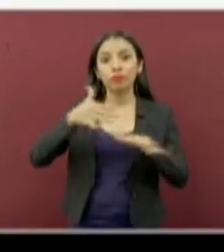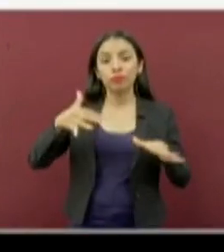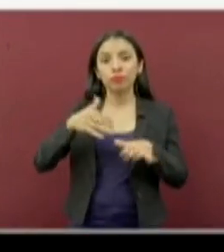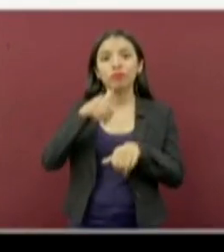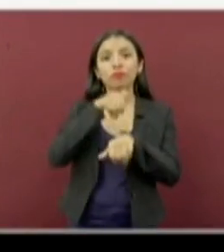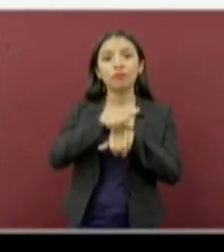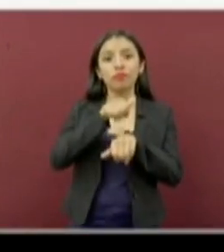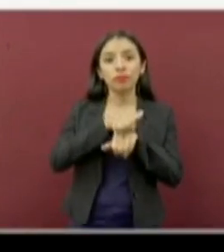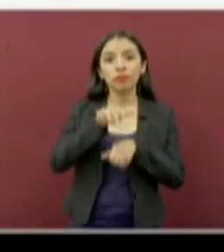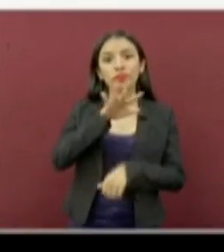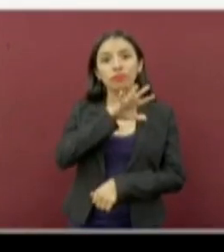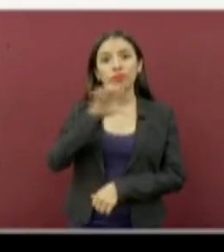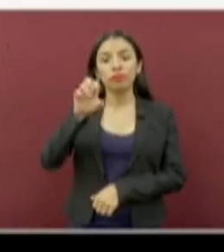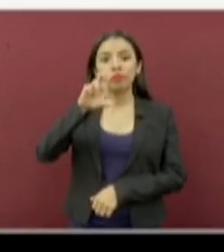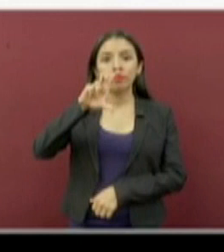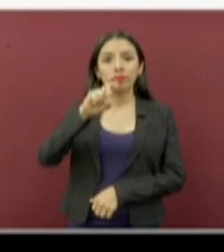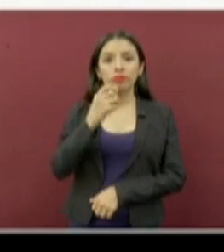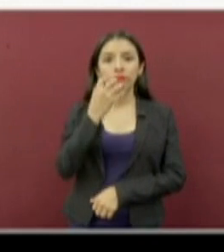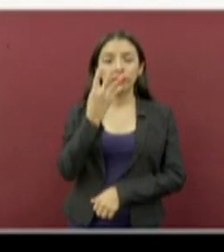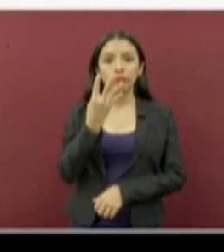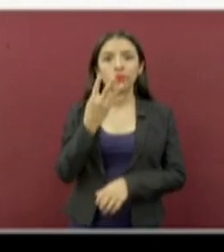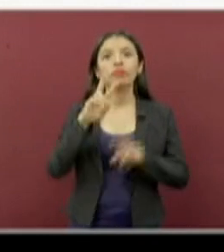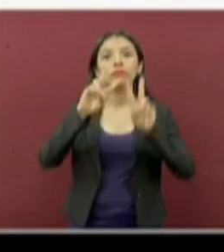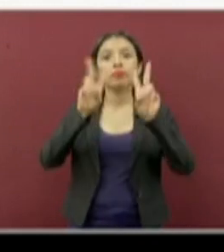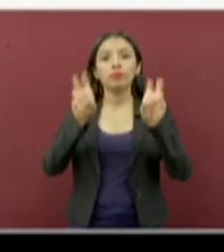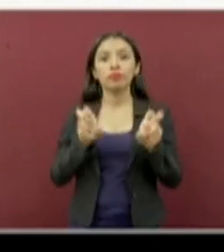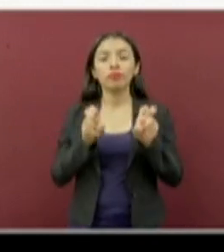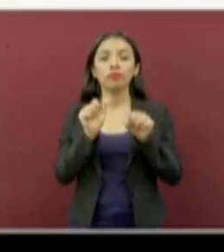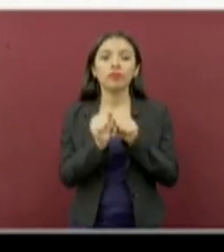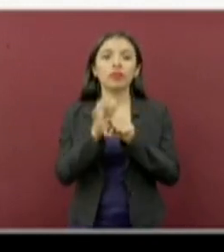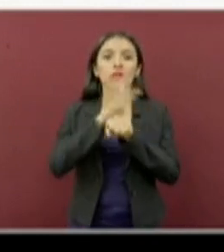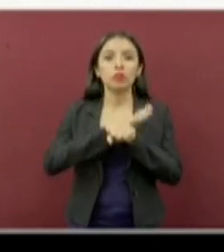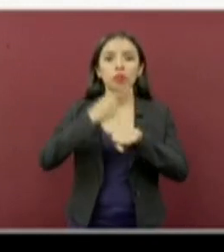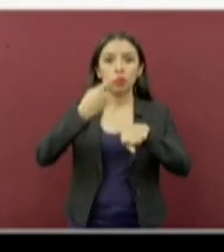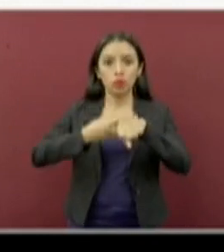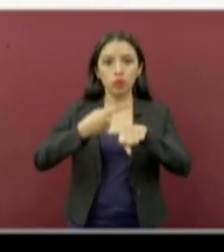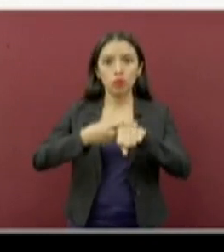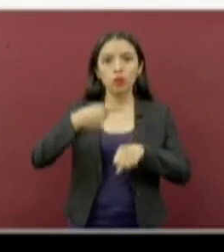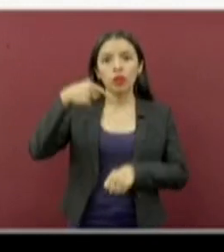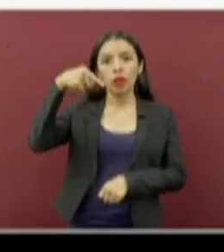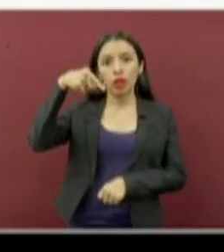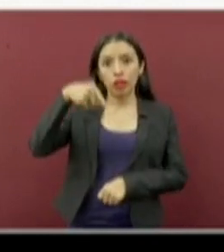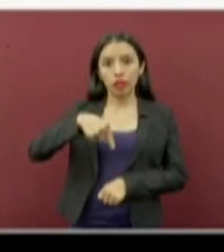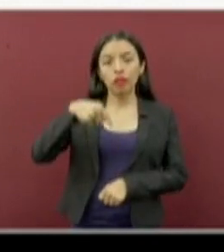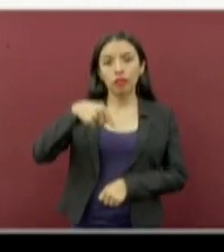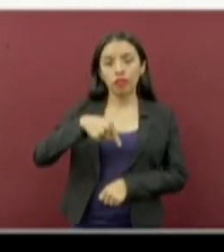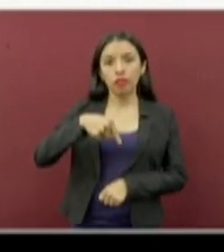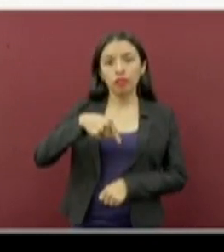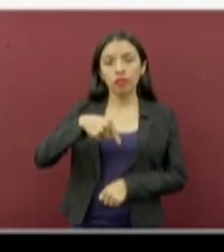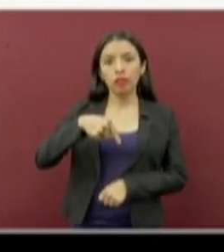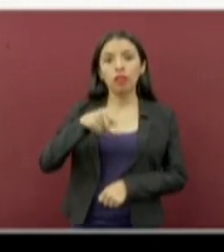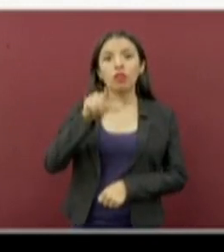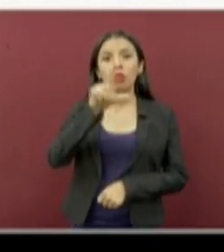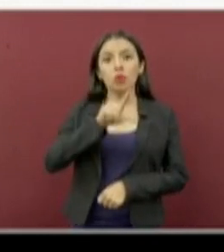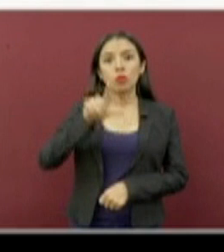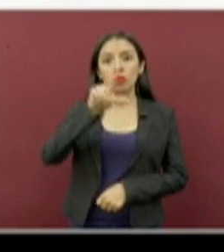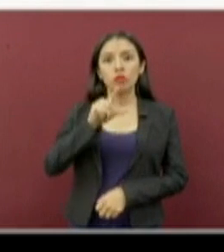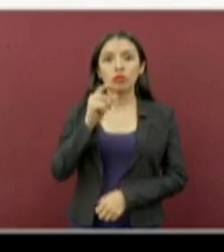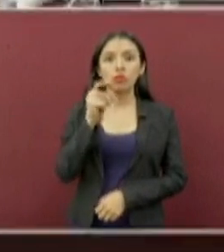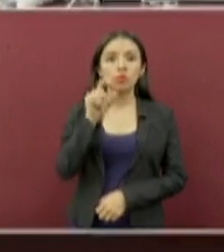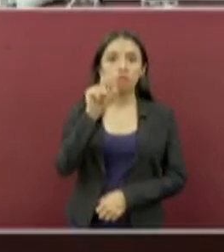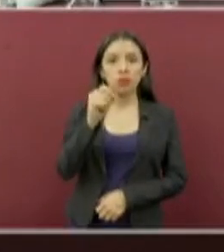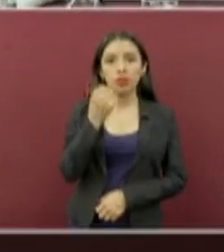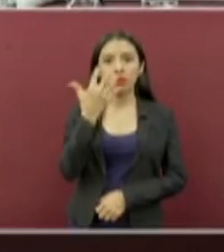número 534 de la actualización del coronavirus de este día, lunes 25 de